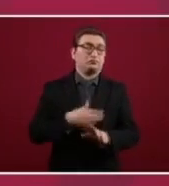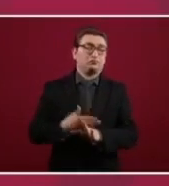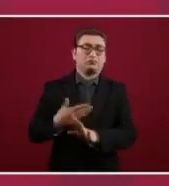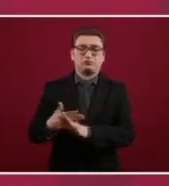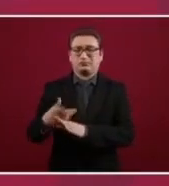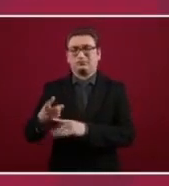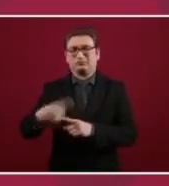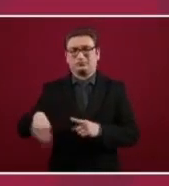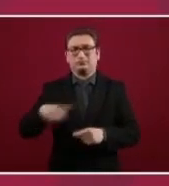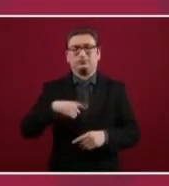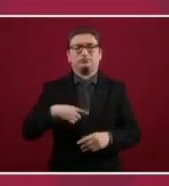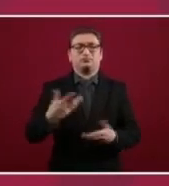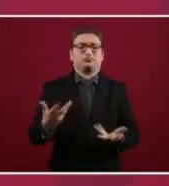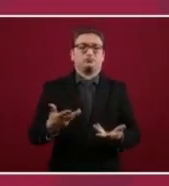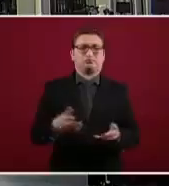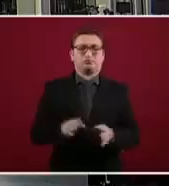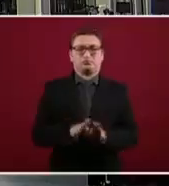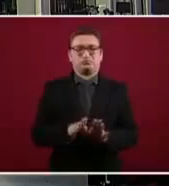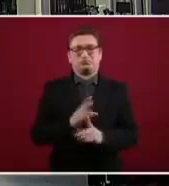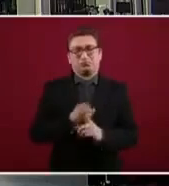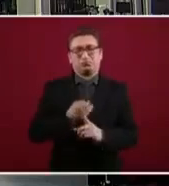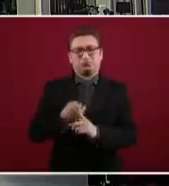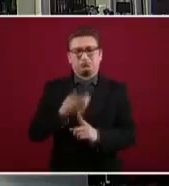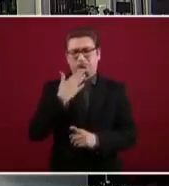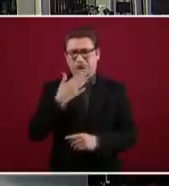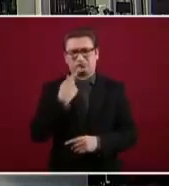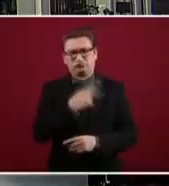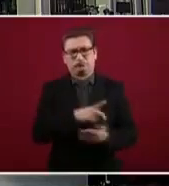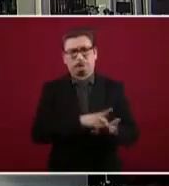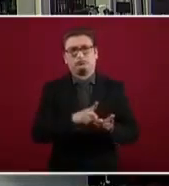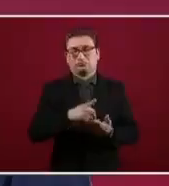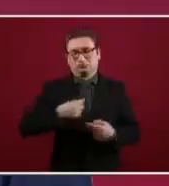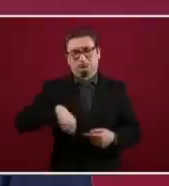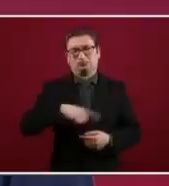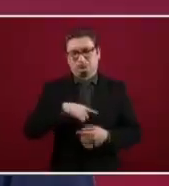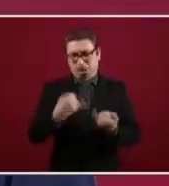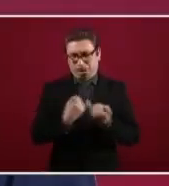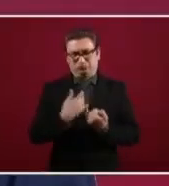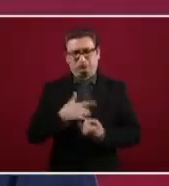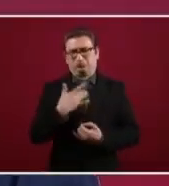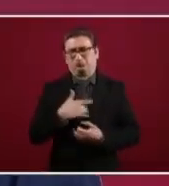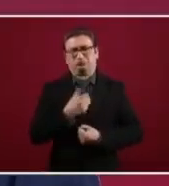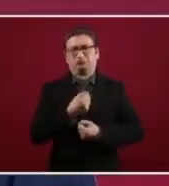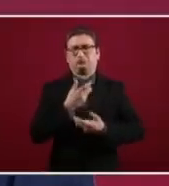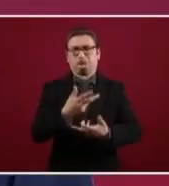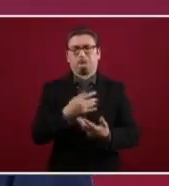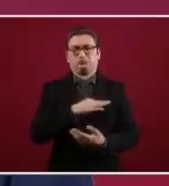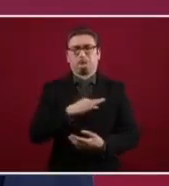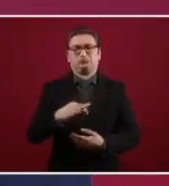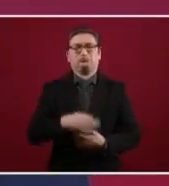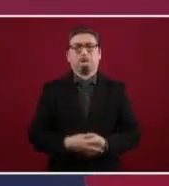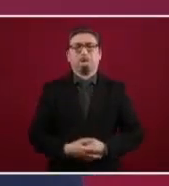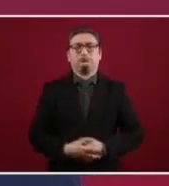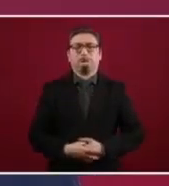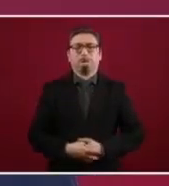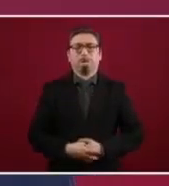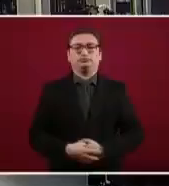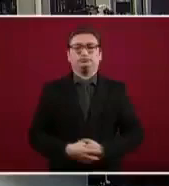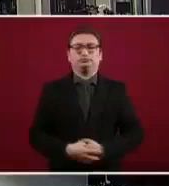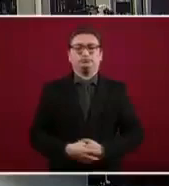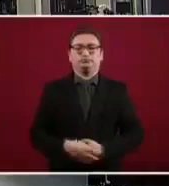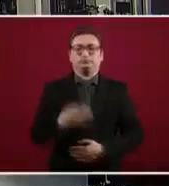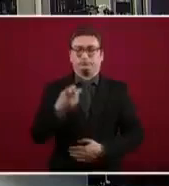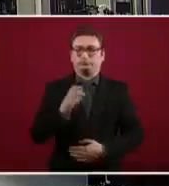luego es un derecho pero pues también nosotros tenemos el derecho de ejercer la réplica nada más en ese sentido